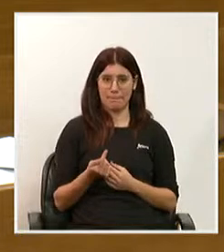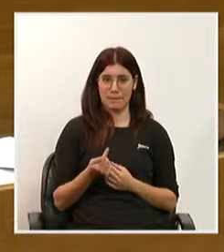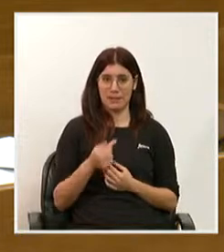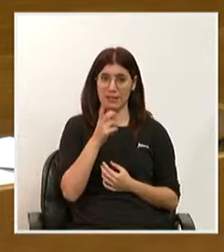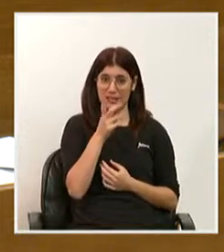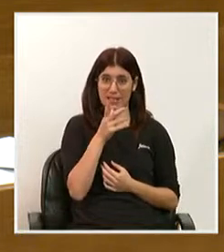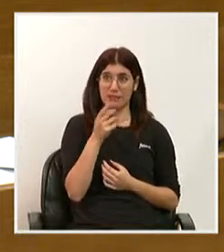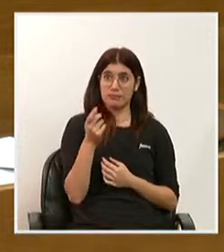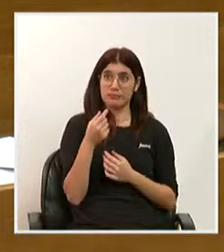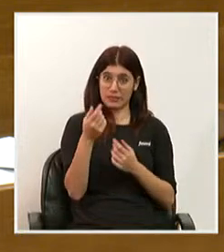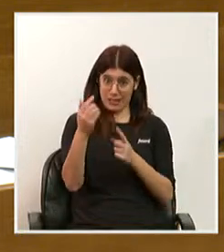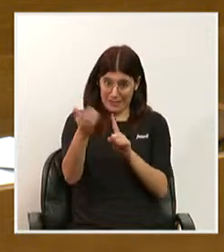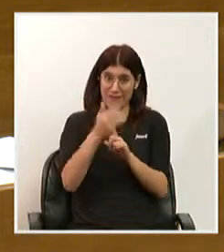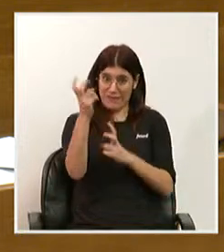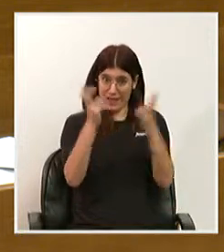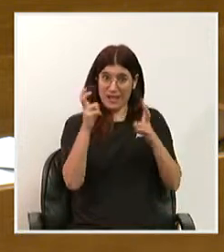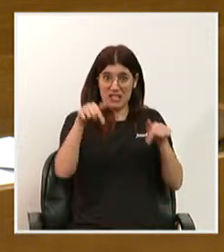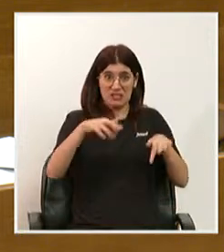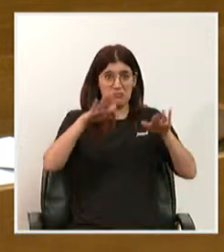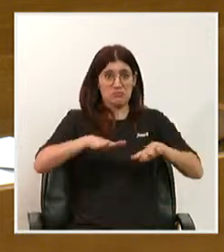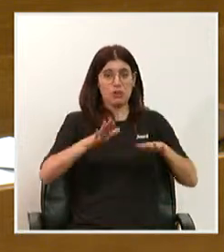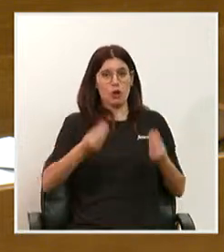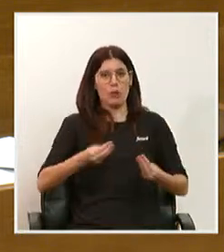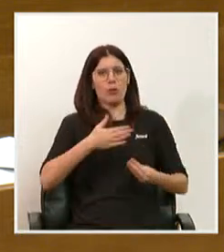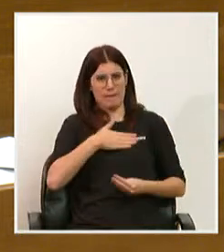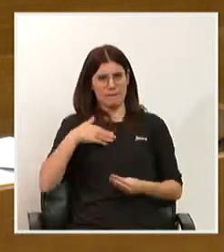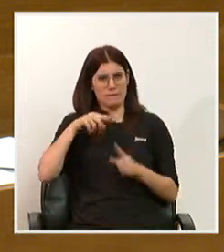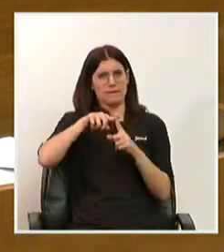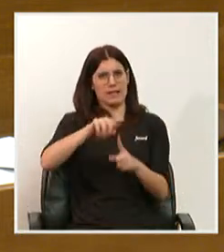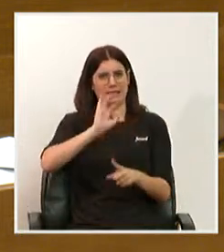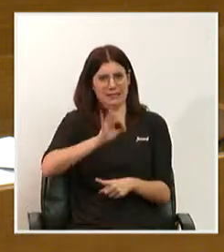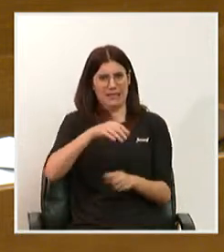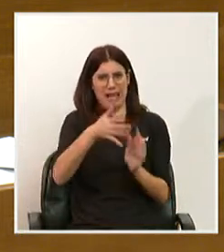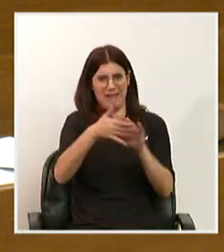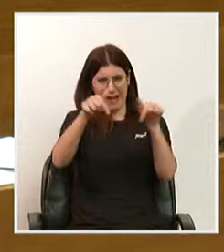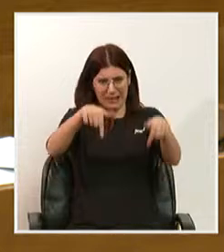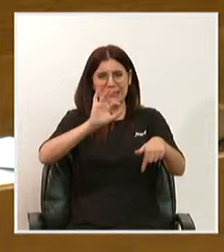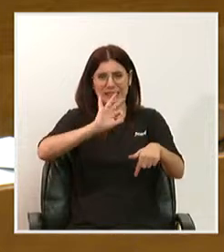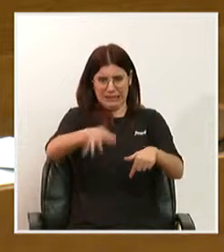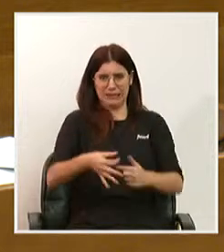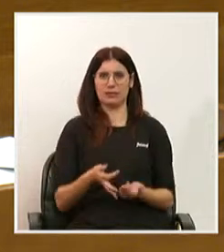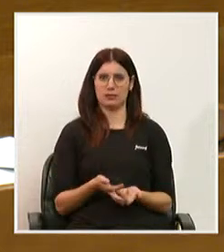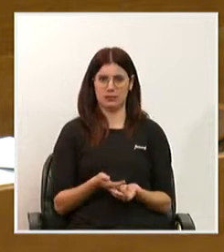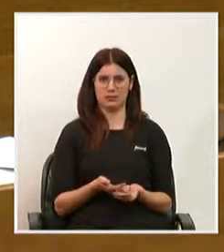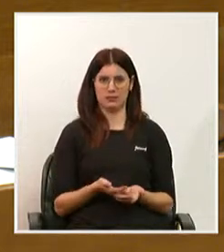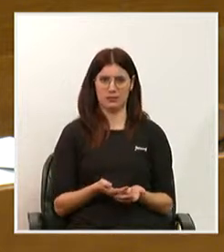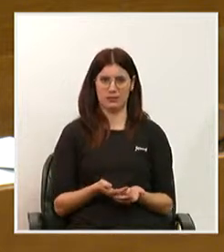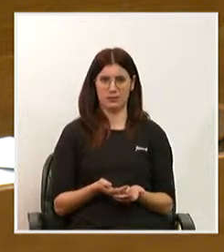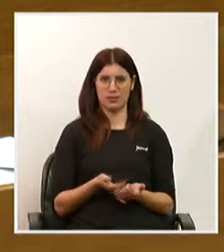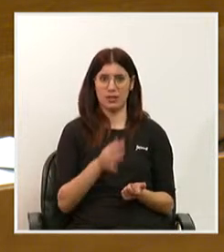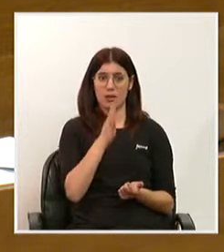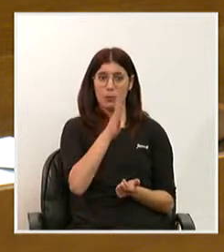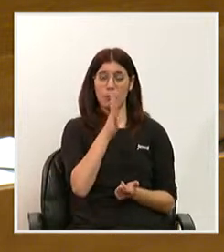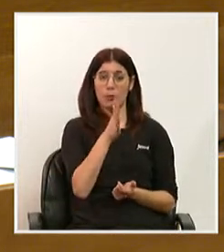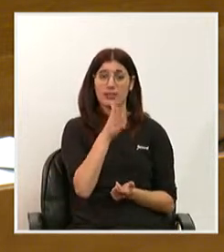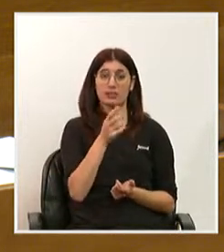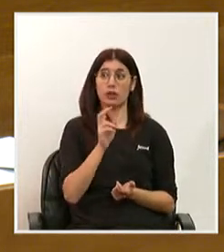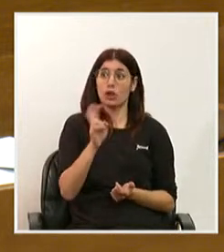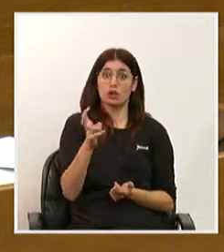que que se es que que así señor y